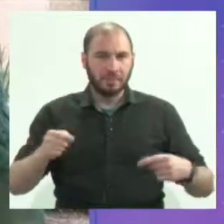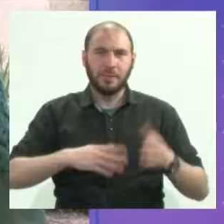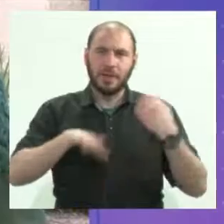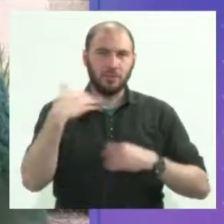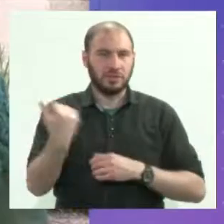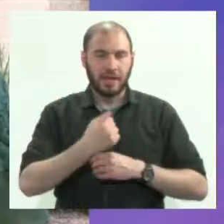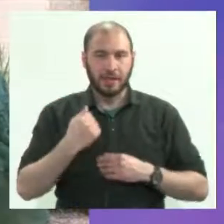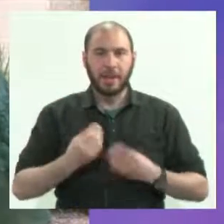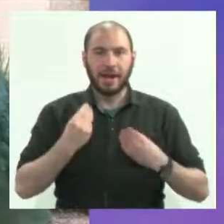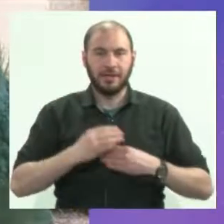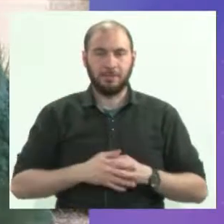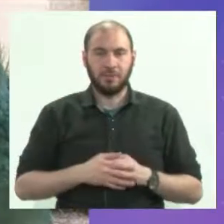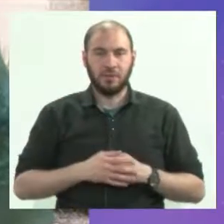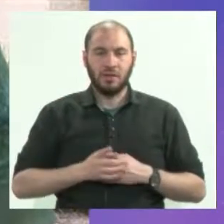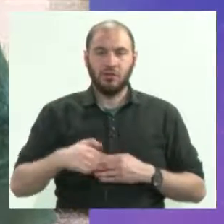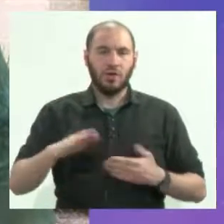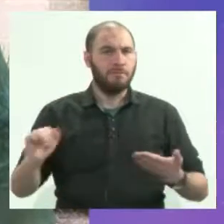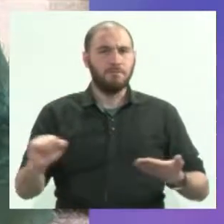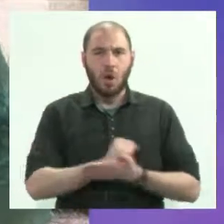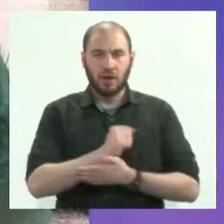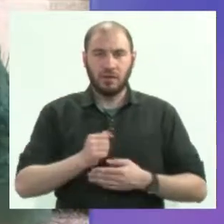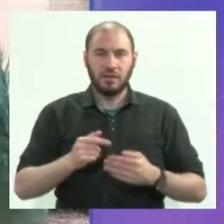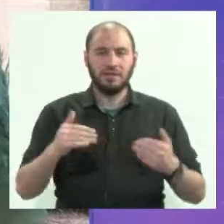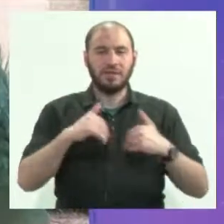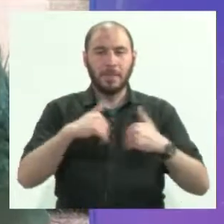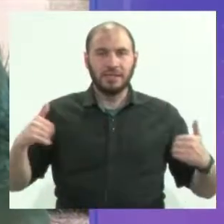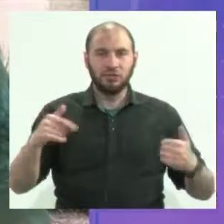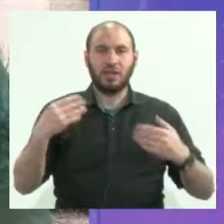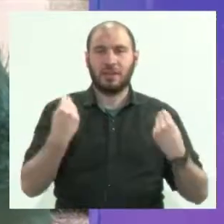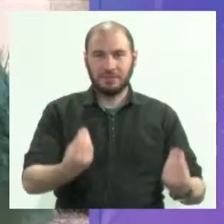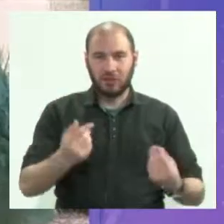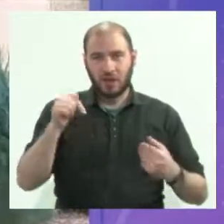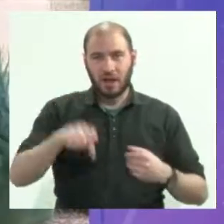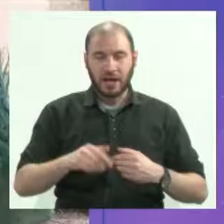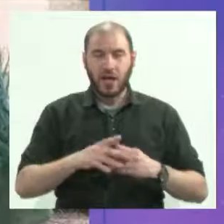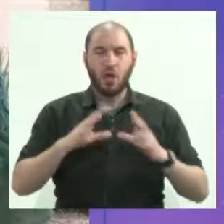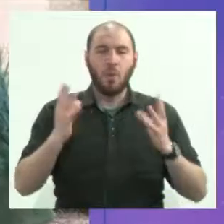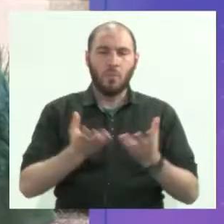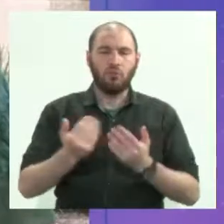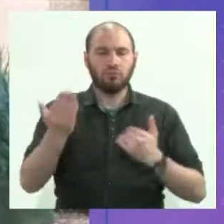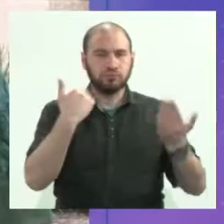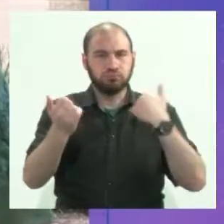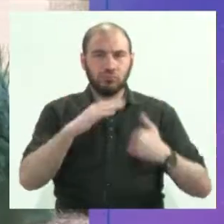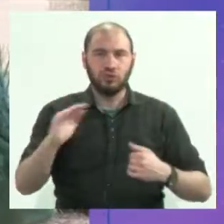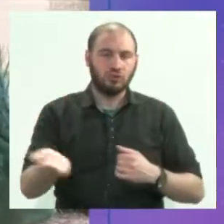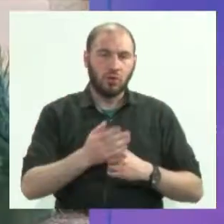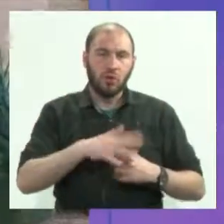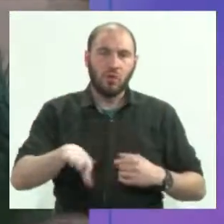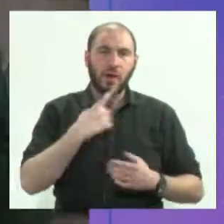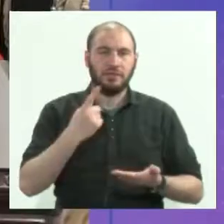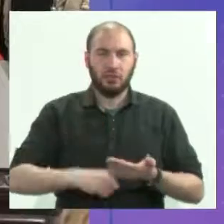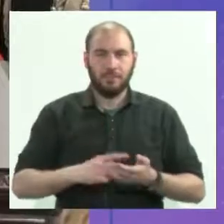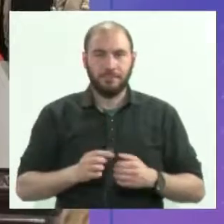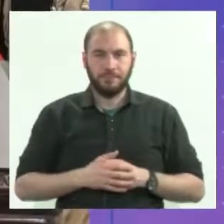más importantes para poder romper esa brecha en la representación que tenemos en un mundo que nos convoca a todos en los ámbitos de